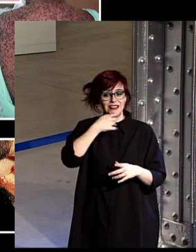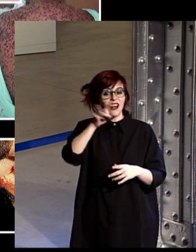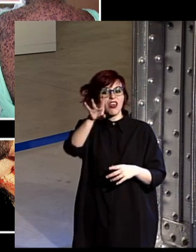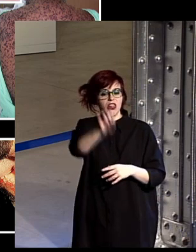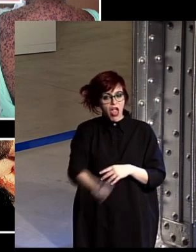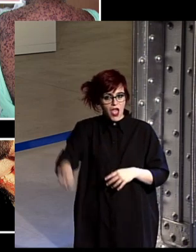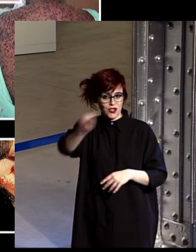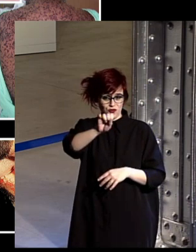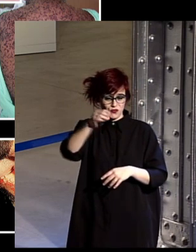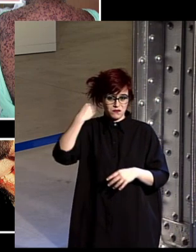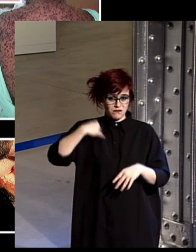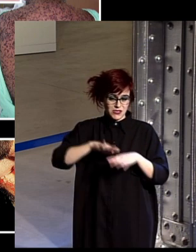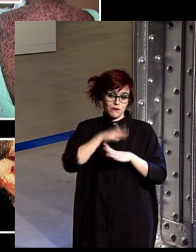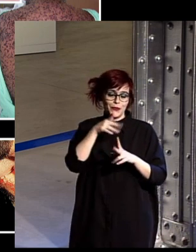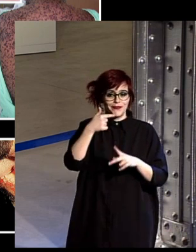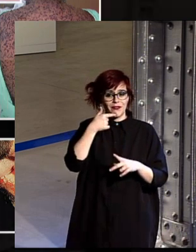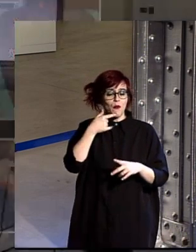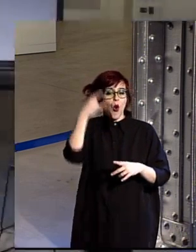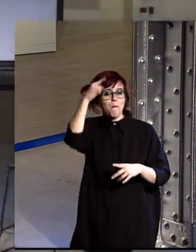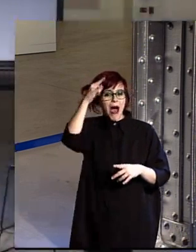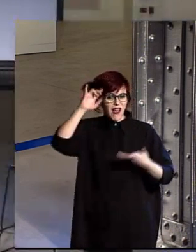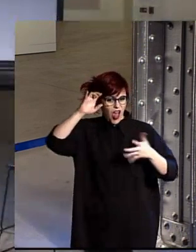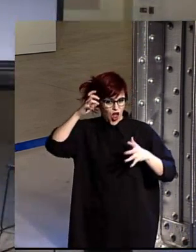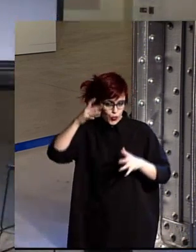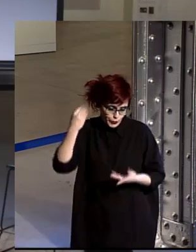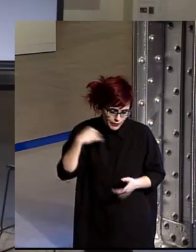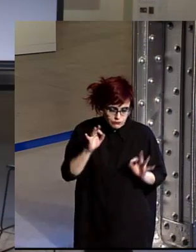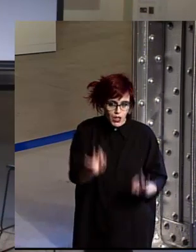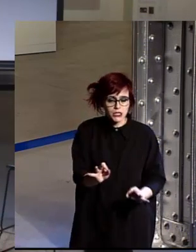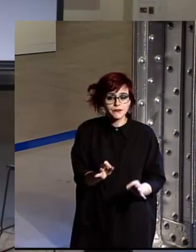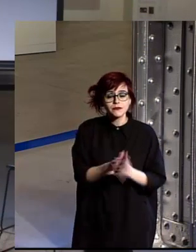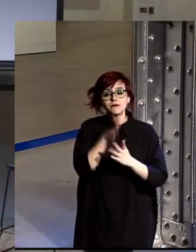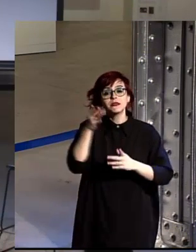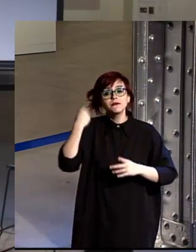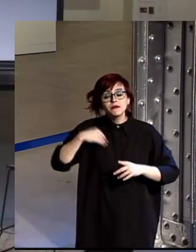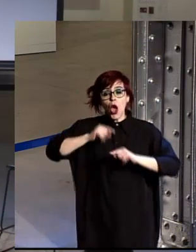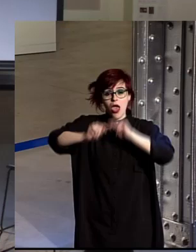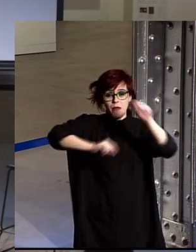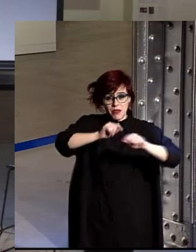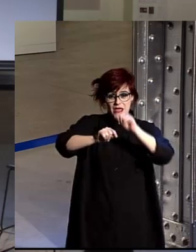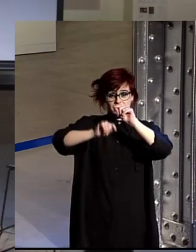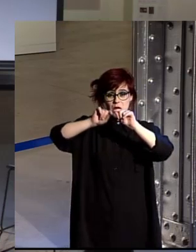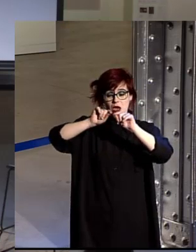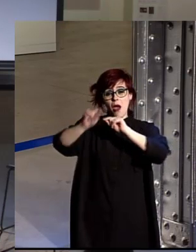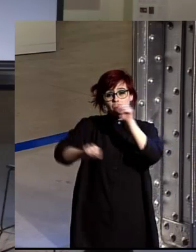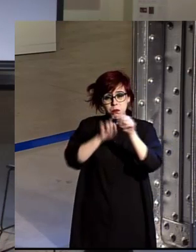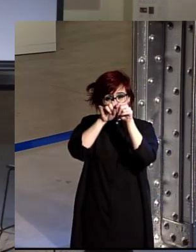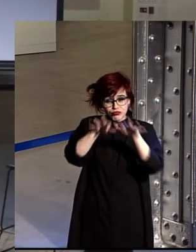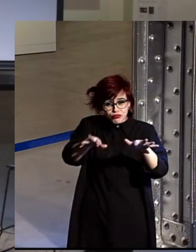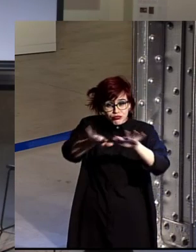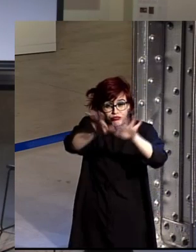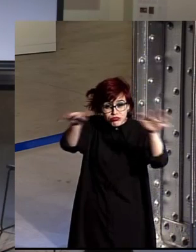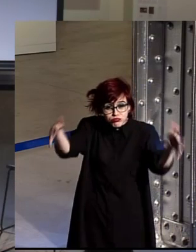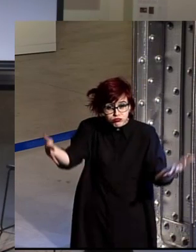años. Bueno, como veis, realmente son los malos. Los virus producen epidemias, producen pandemias. Este es